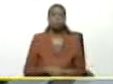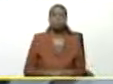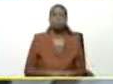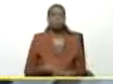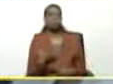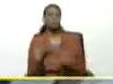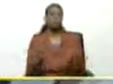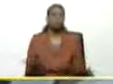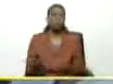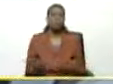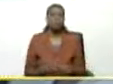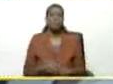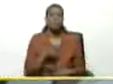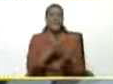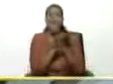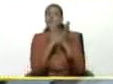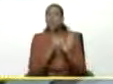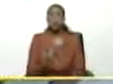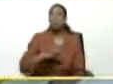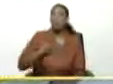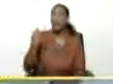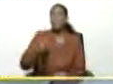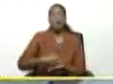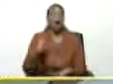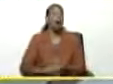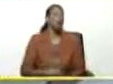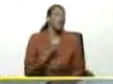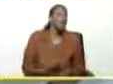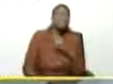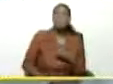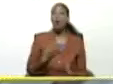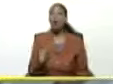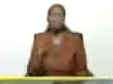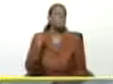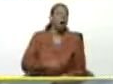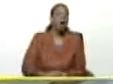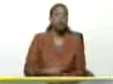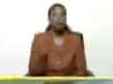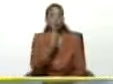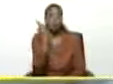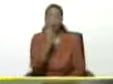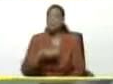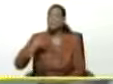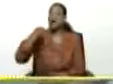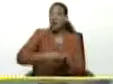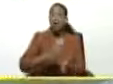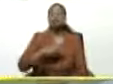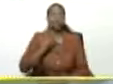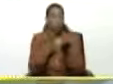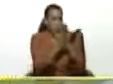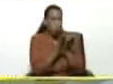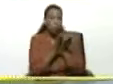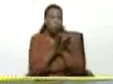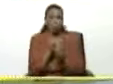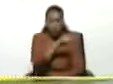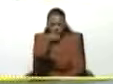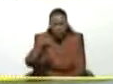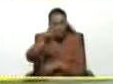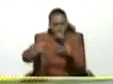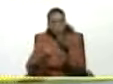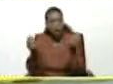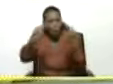Universitaria que estudie quien pueda pagar dicen ellos solo el que pueda pagar estudie ustedes están de acuerdo